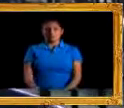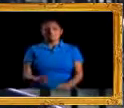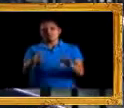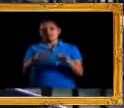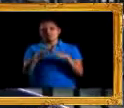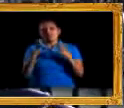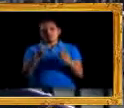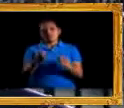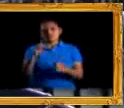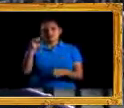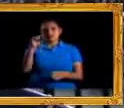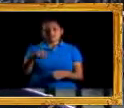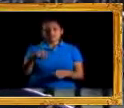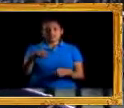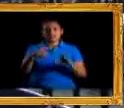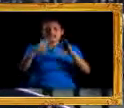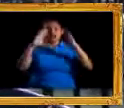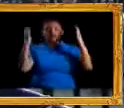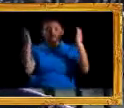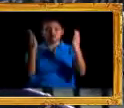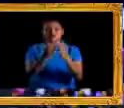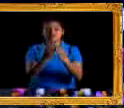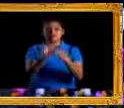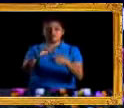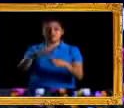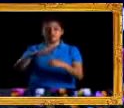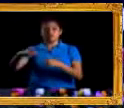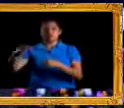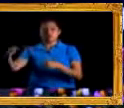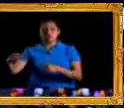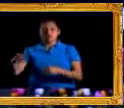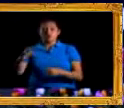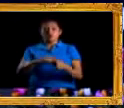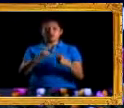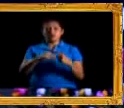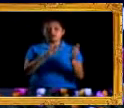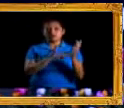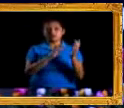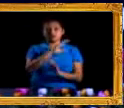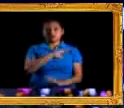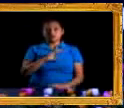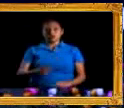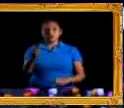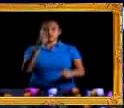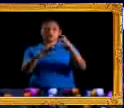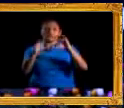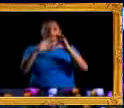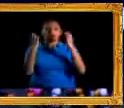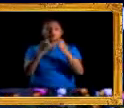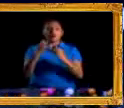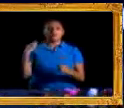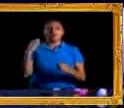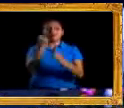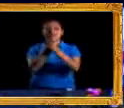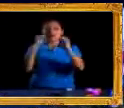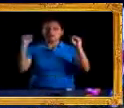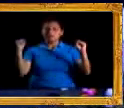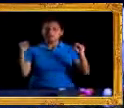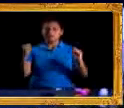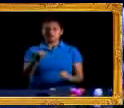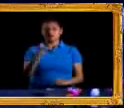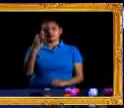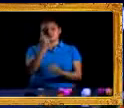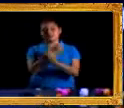Entonces, esta atmósfera de corrupción, cuando el Señor Jesucristo vino al mundo para salvarlo, ¿cuántos salvos hay acá esta